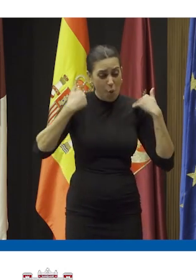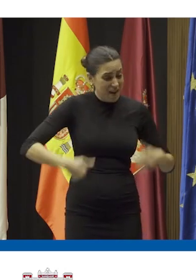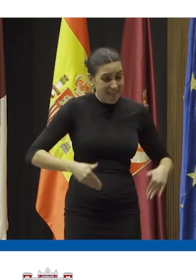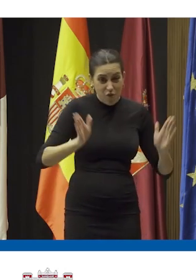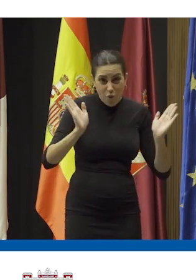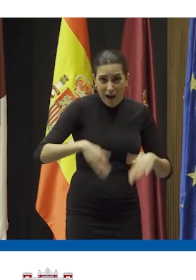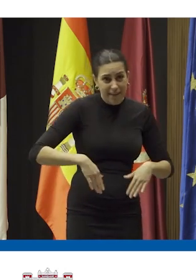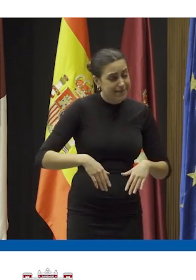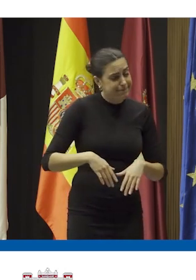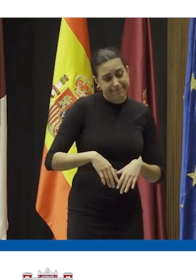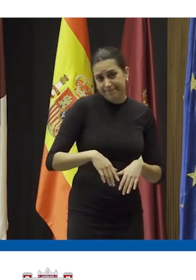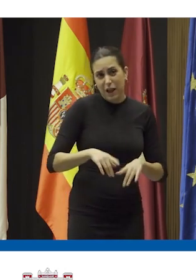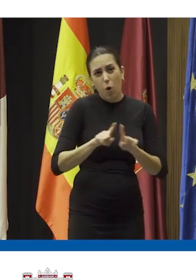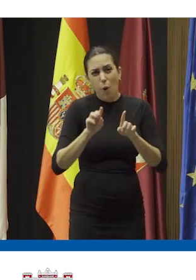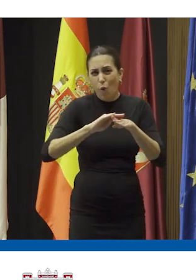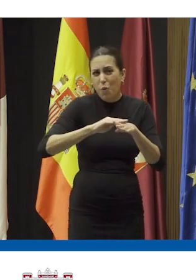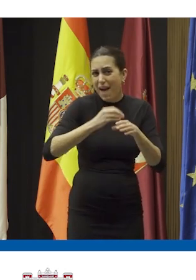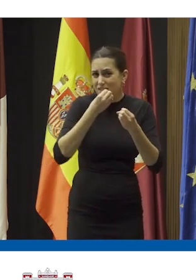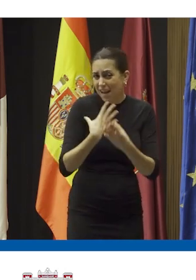una parte importante de la curación que se pierde.